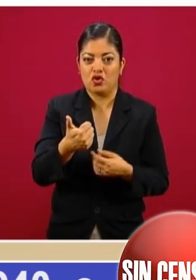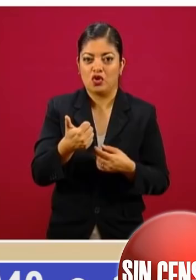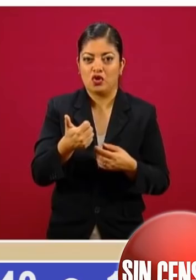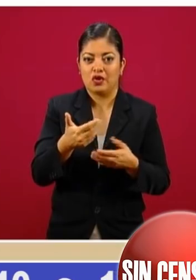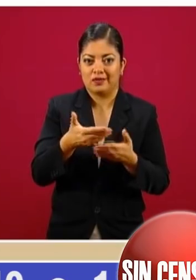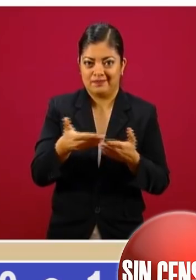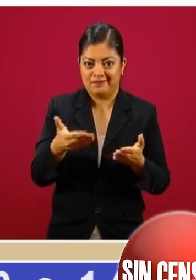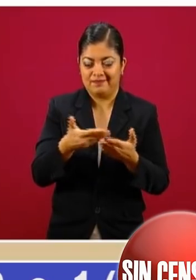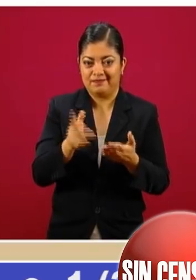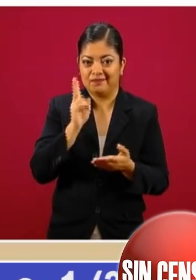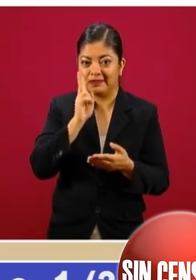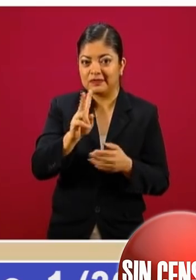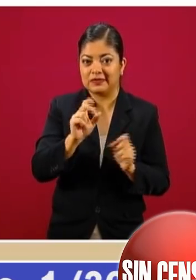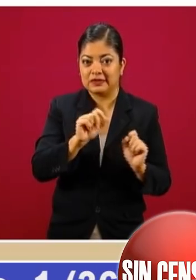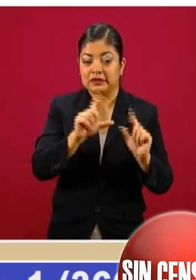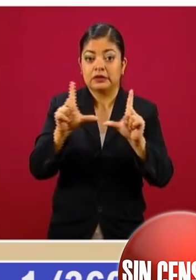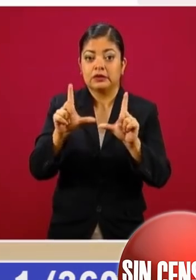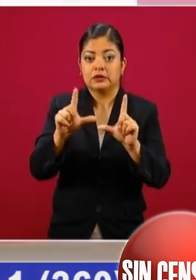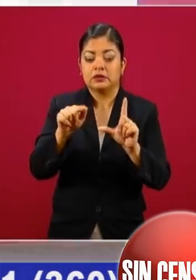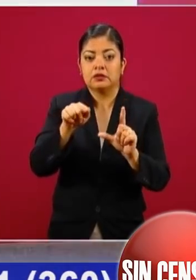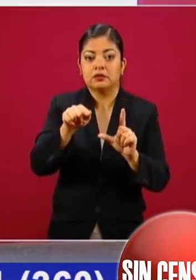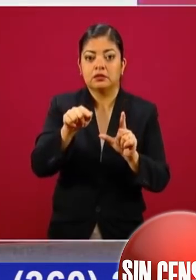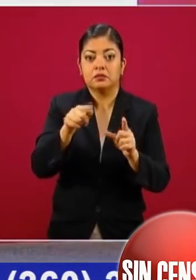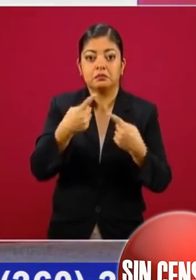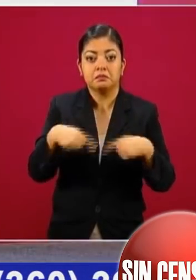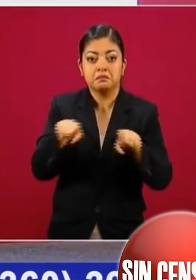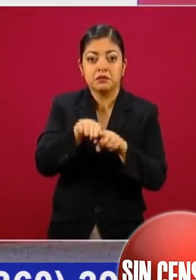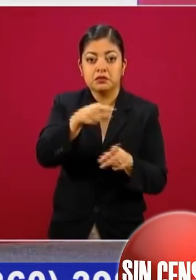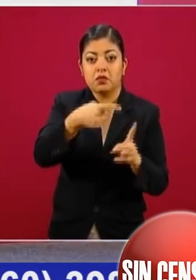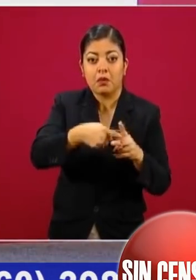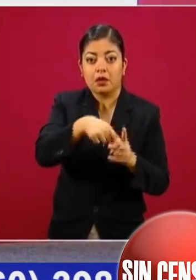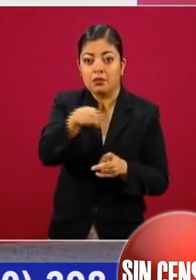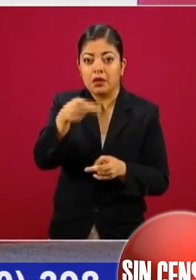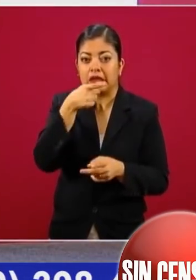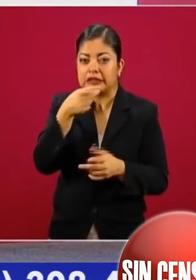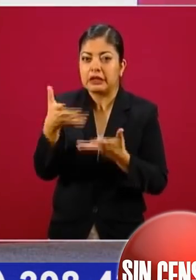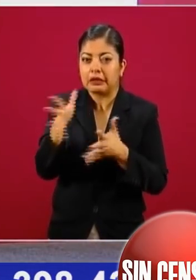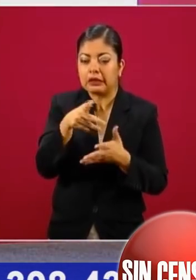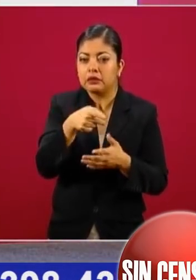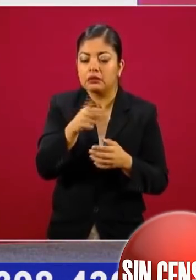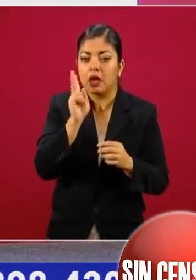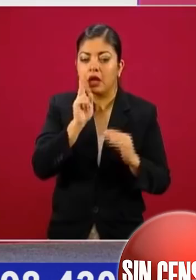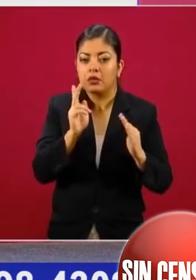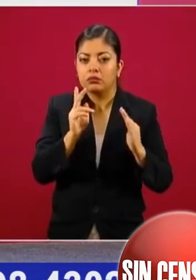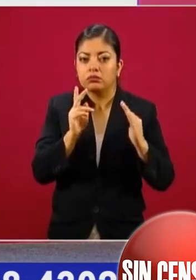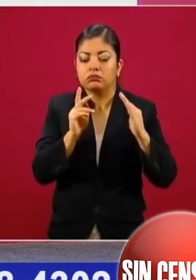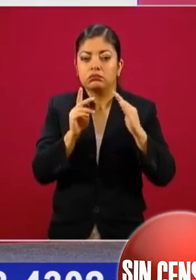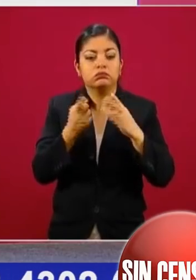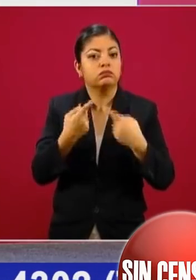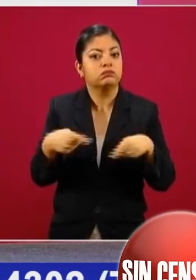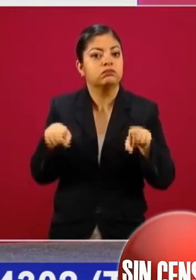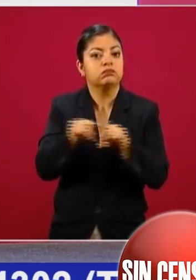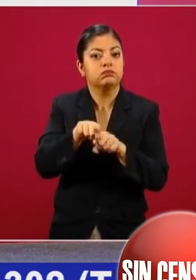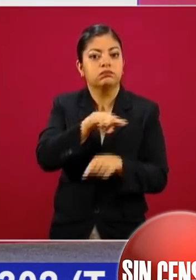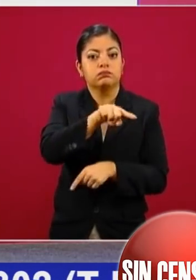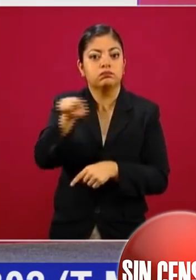actualizada, la predicción se ha cumplido, de acuerdo con los casos que han ocurrido.